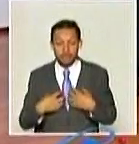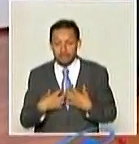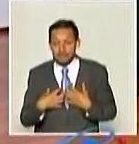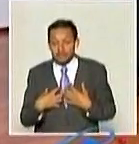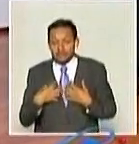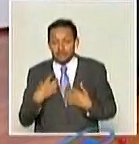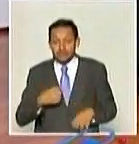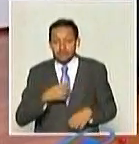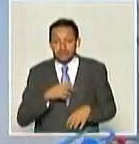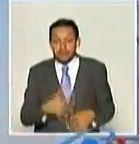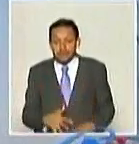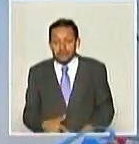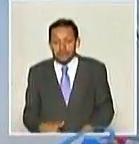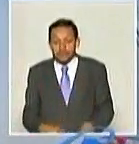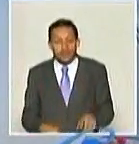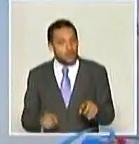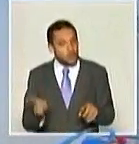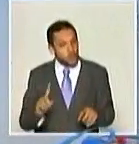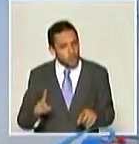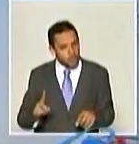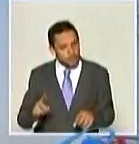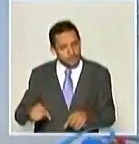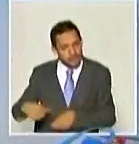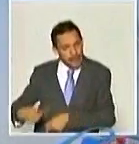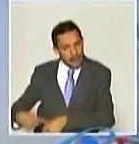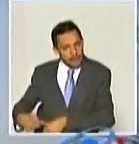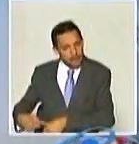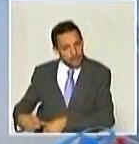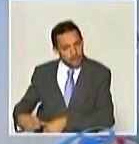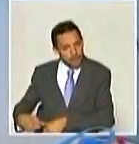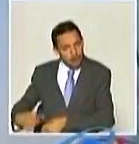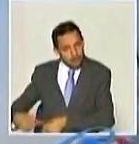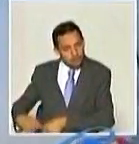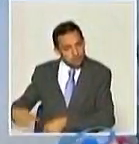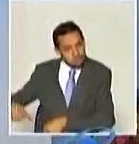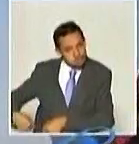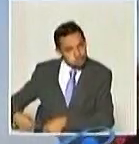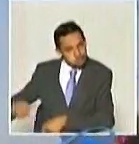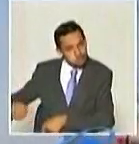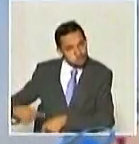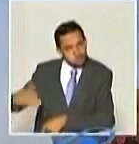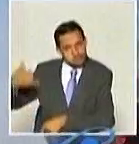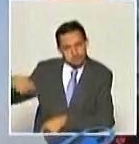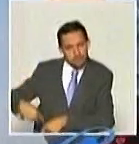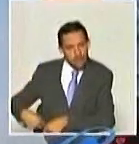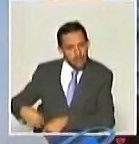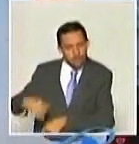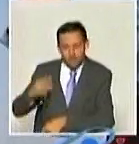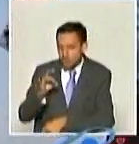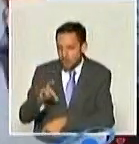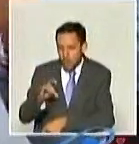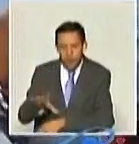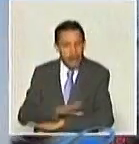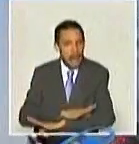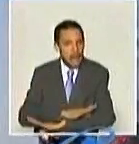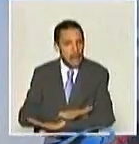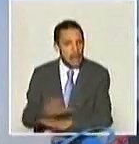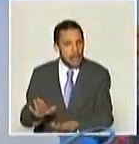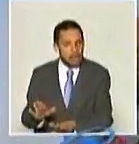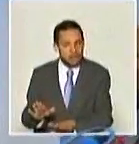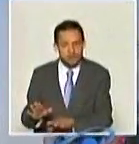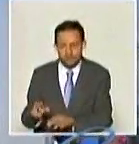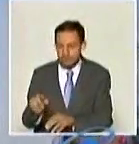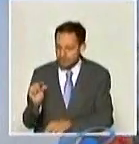vía rectal es una vía maravillosa. Es una vía maravillosa, es indolora, es el gas, se coloca a través de una